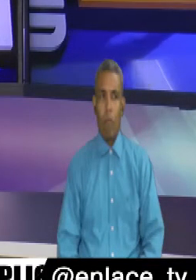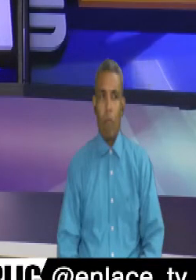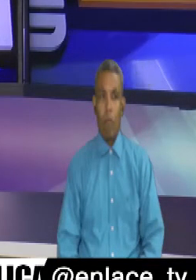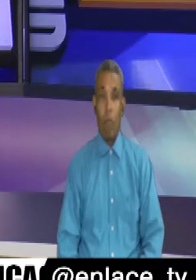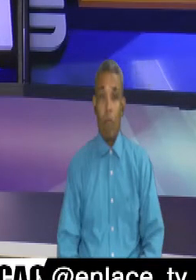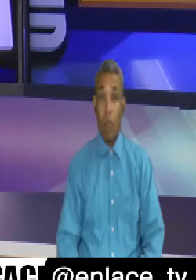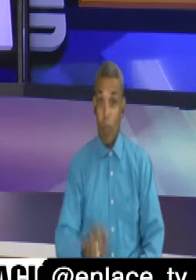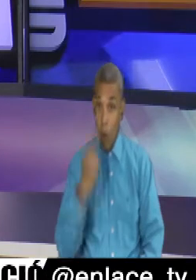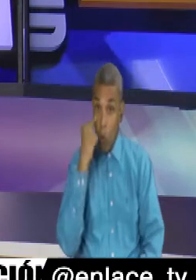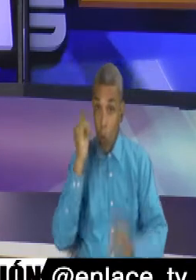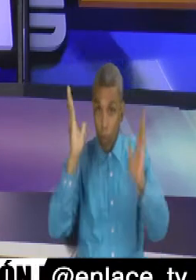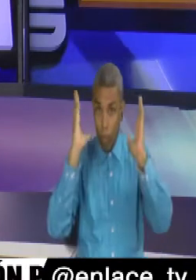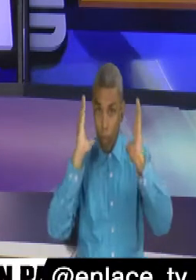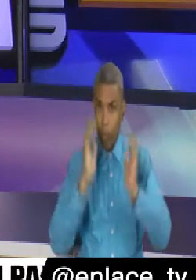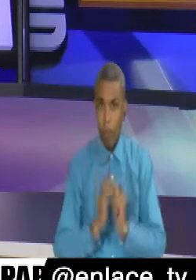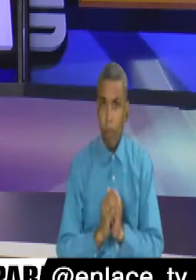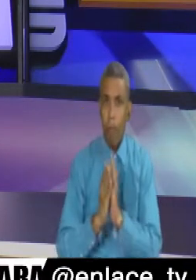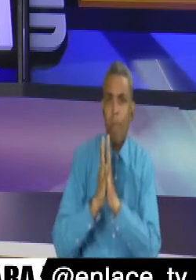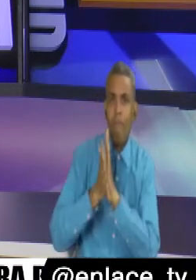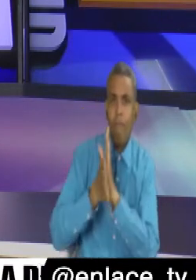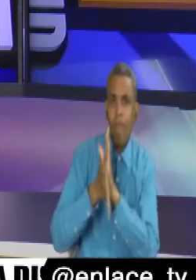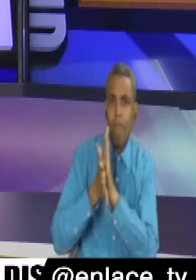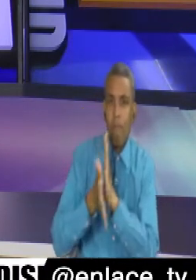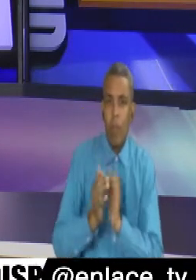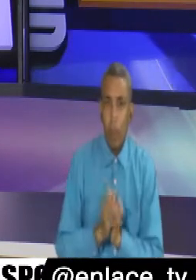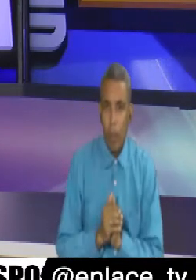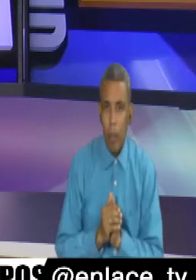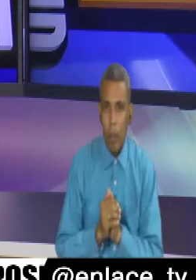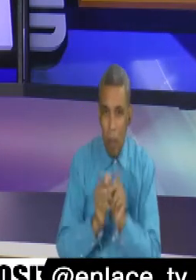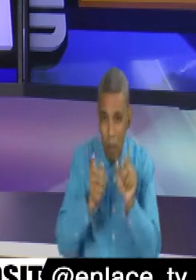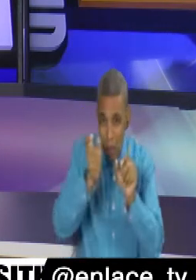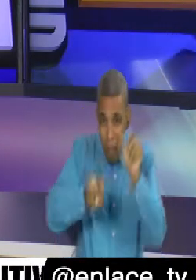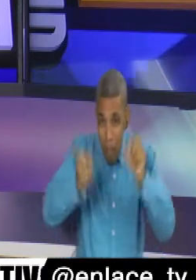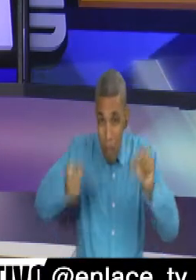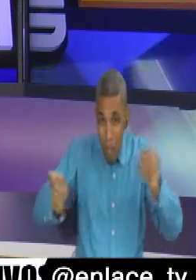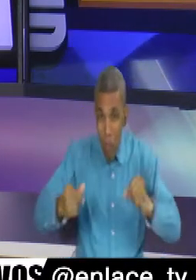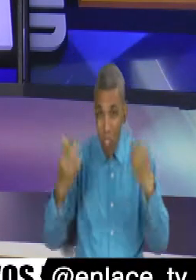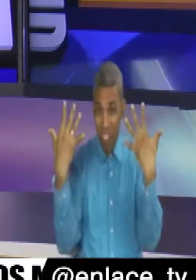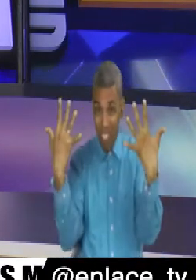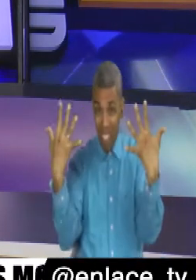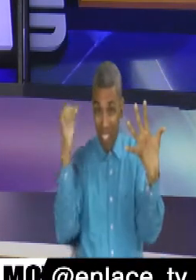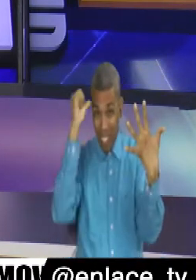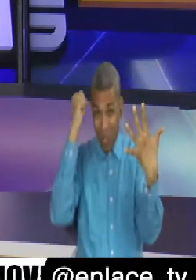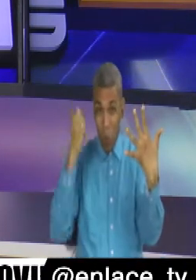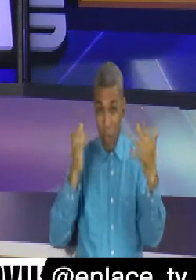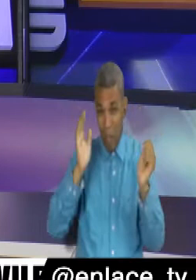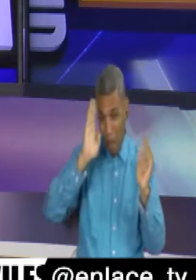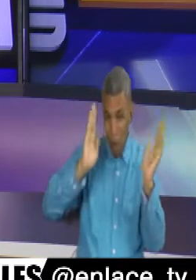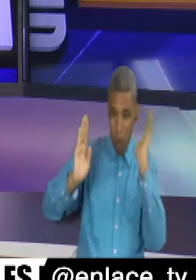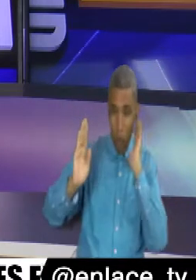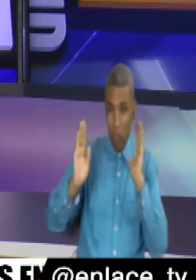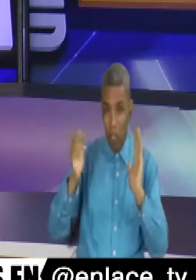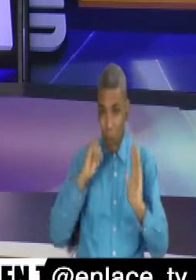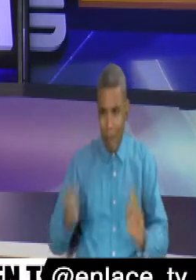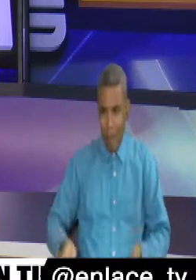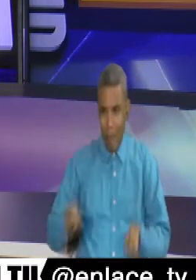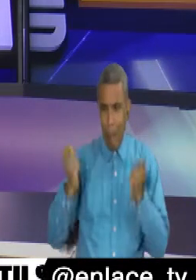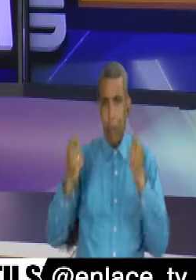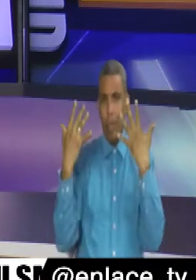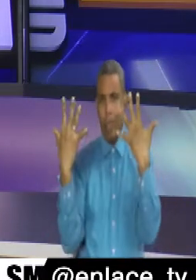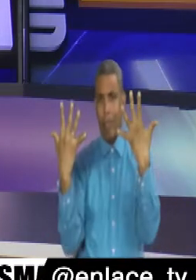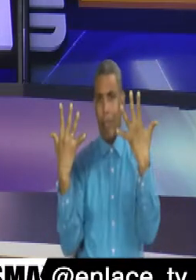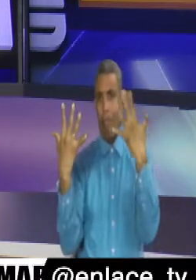Mucha atención, que acaba de fallecer otra de las personas que había resultado herida en este trágico accidente registrado a la altura